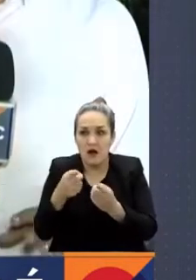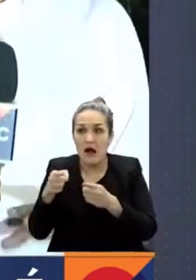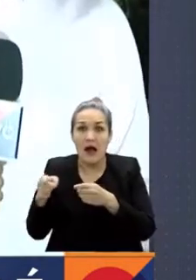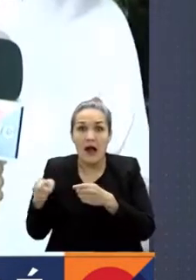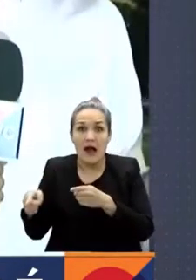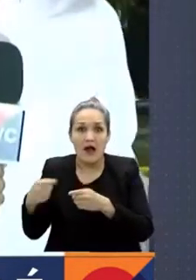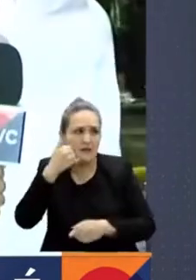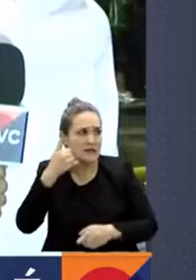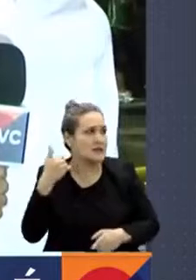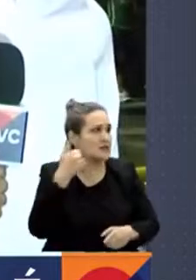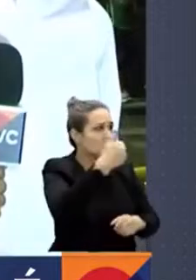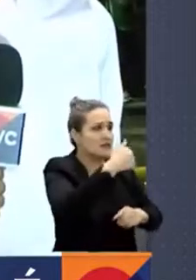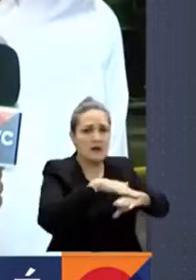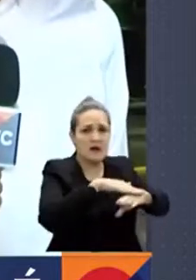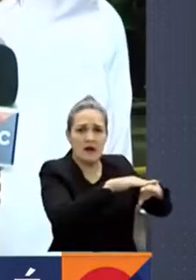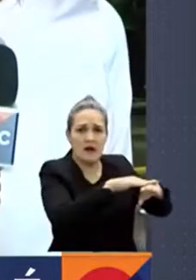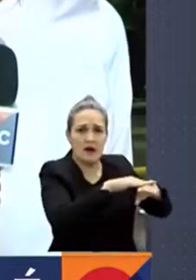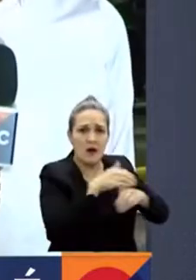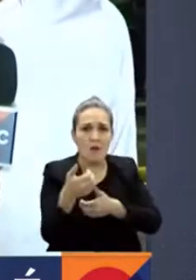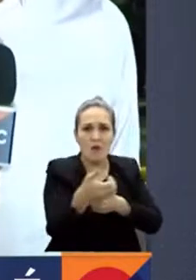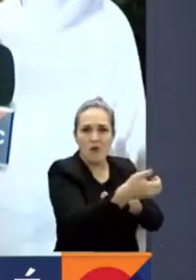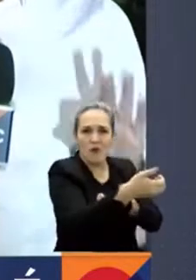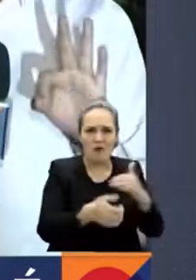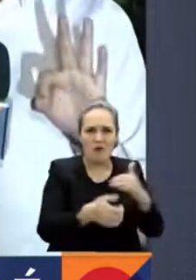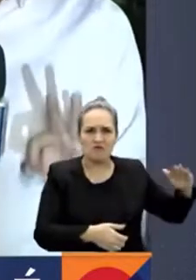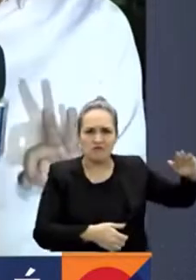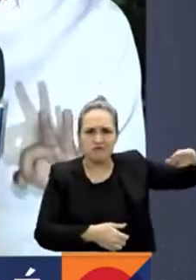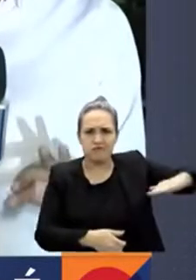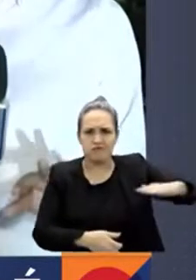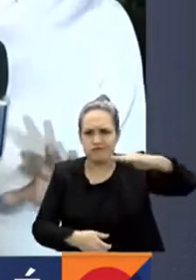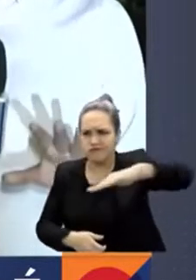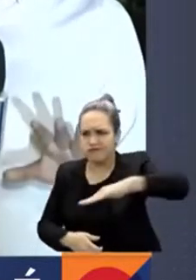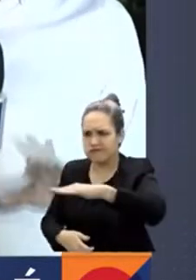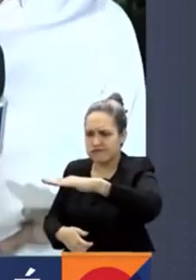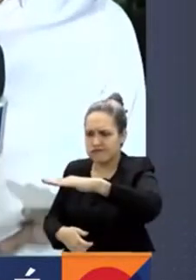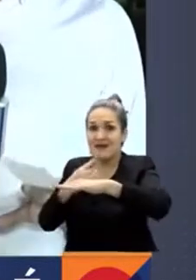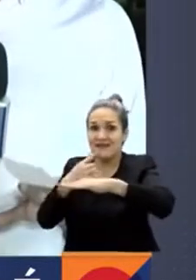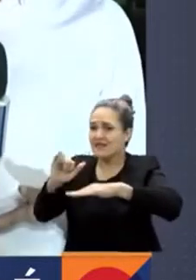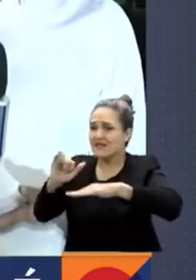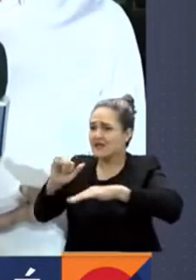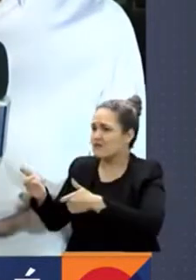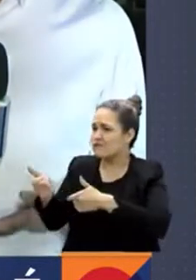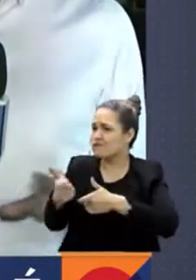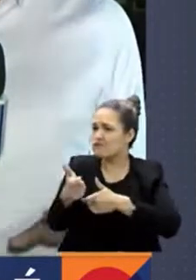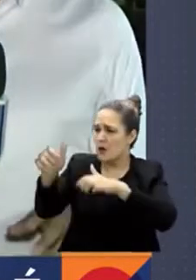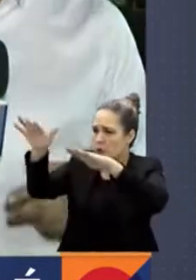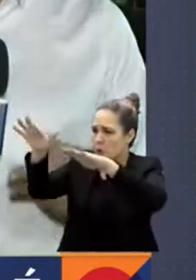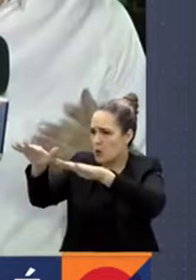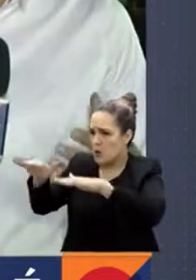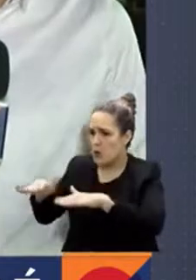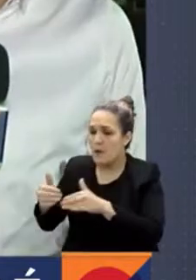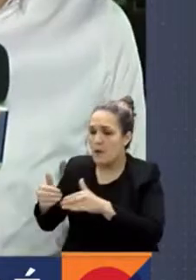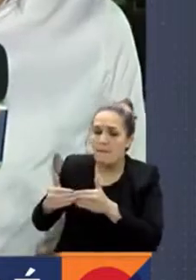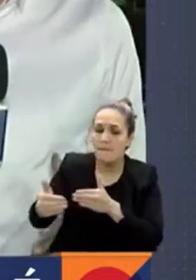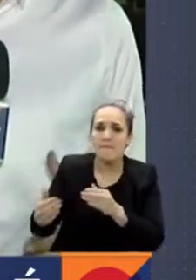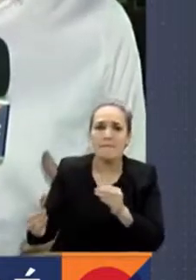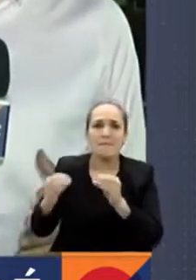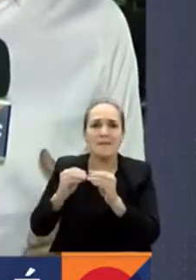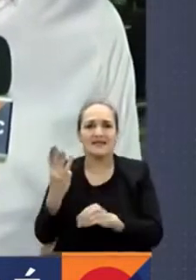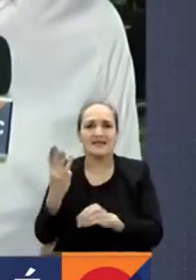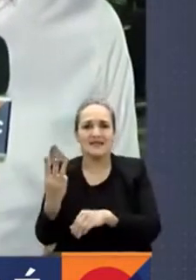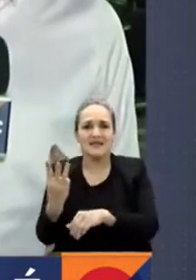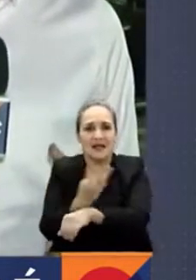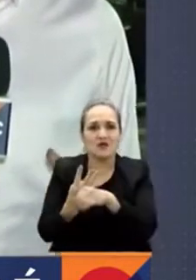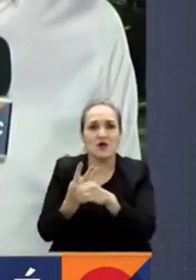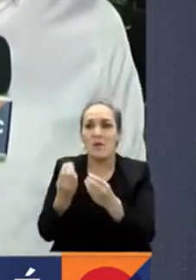la comunidad. Los bomberos dicen que podrían tardar 3 horas más en liquidar los puntos calientes. Uno de los riesgos